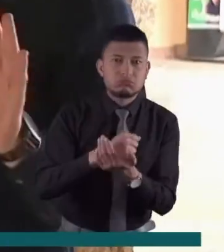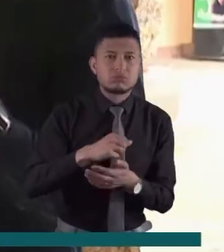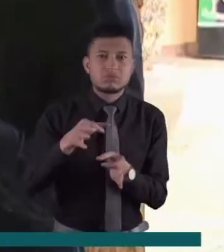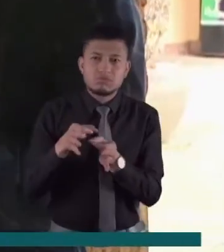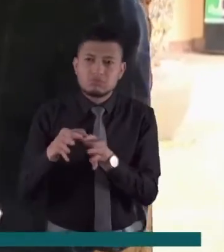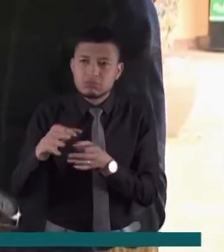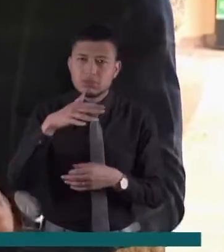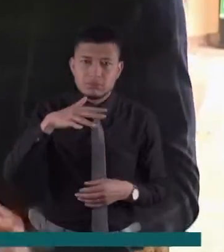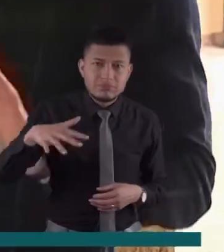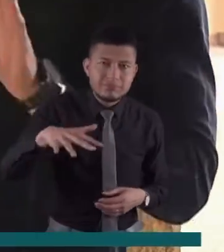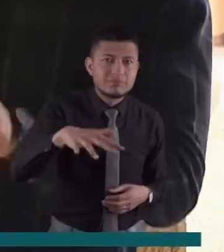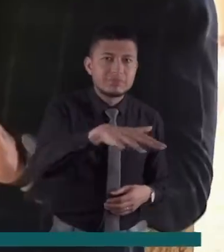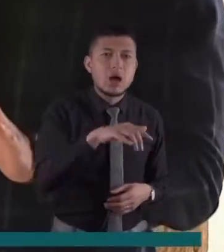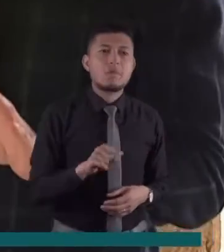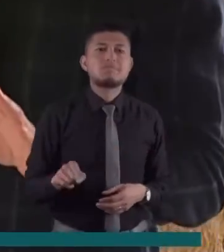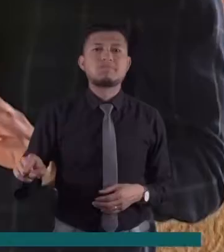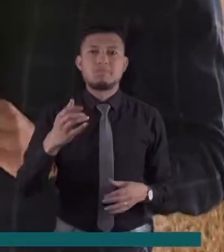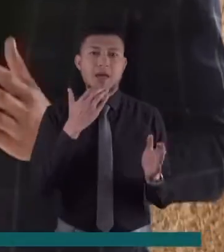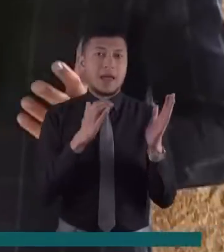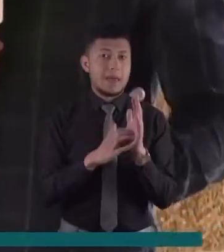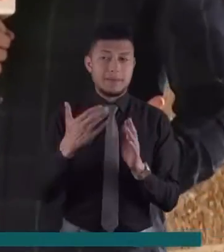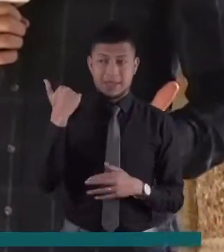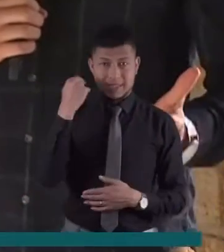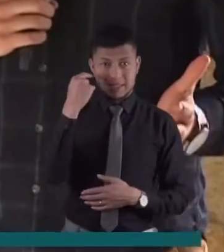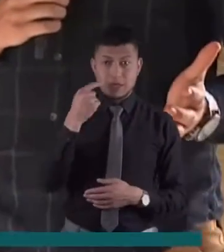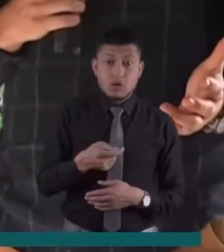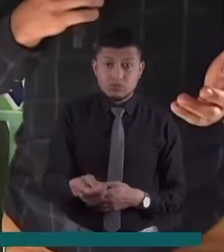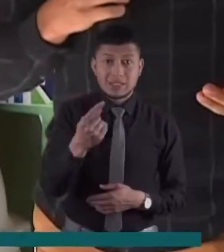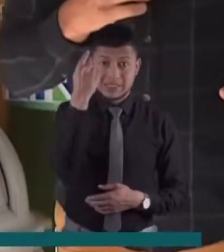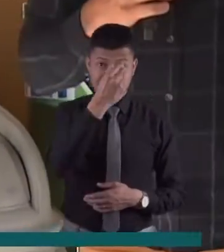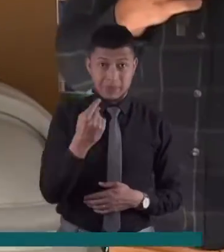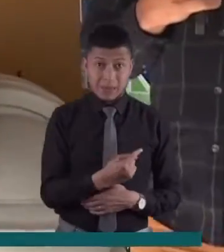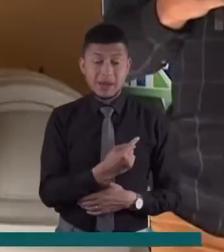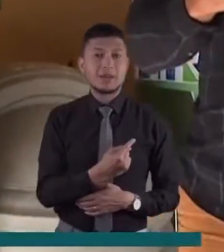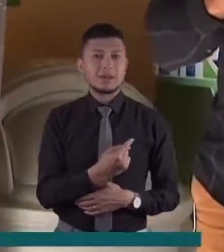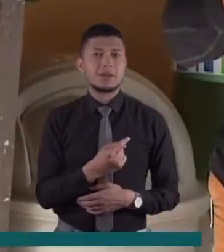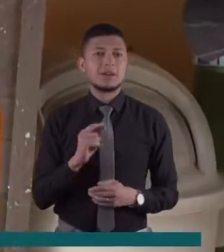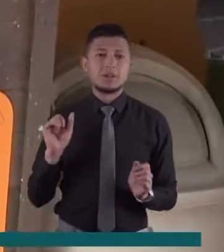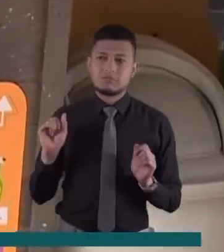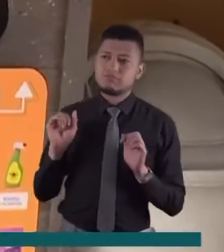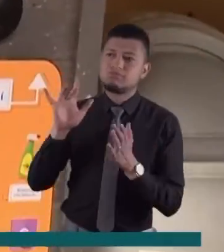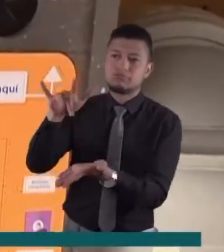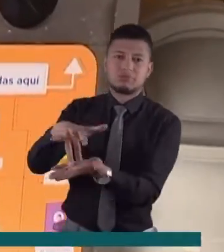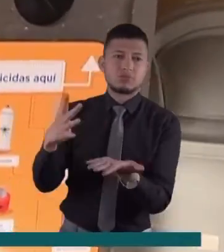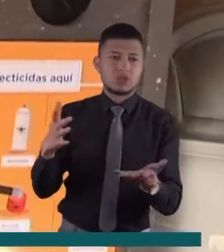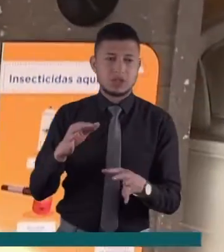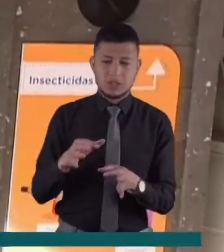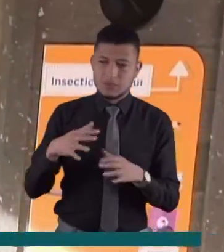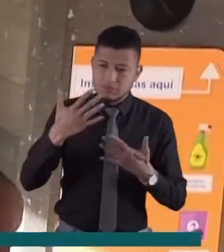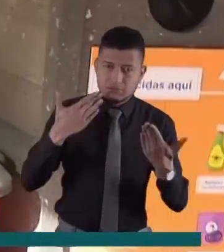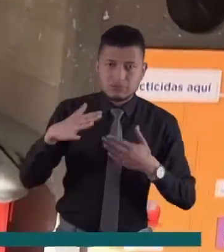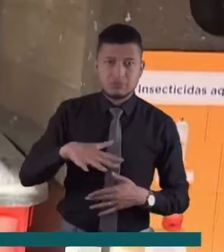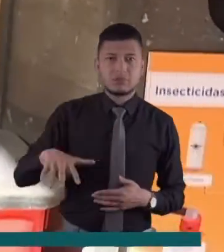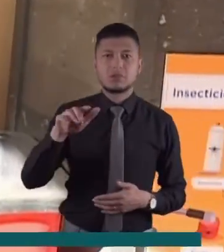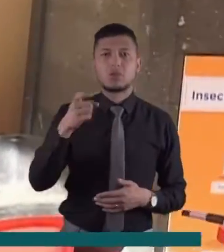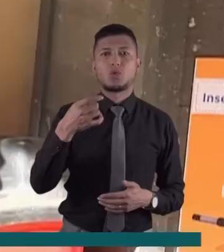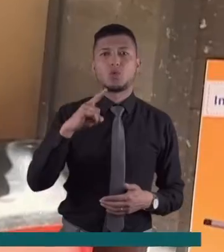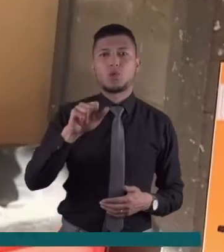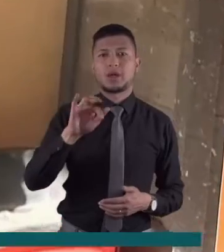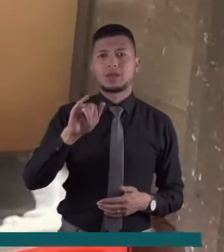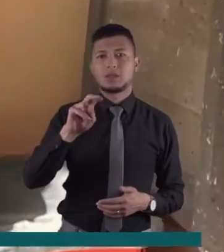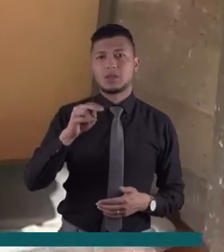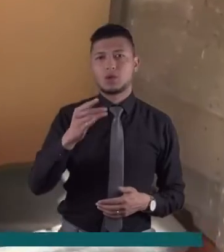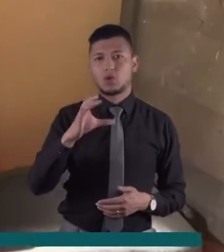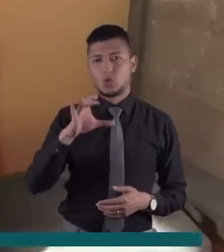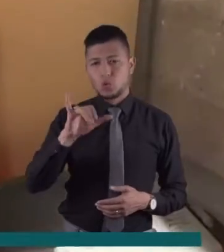veredas del municipio por ejemplo durante el mes de septiembre se llevará a cabo en las veredas watán que lo haga el